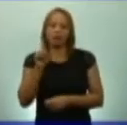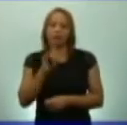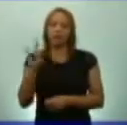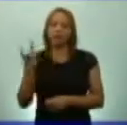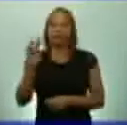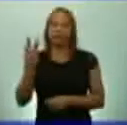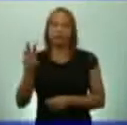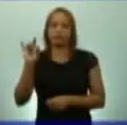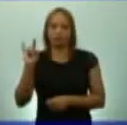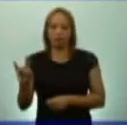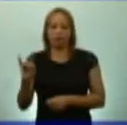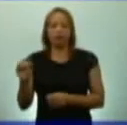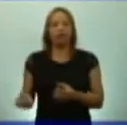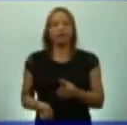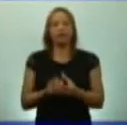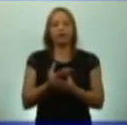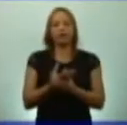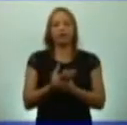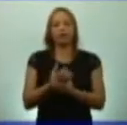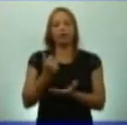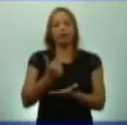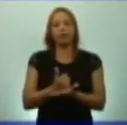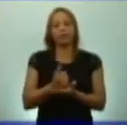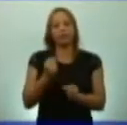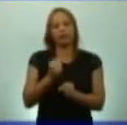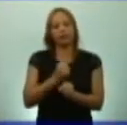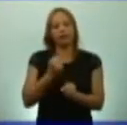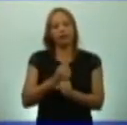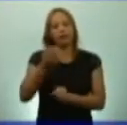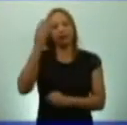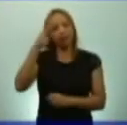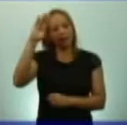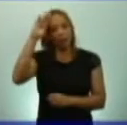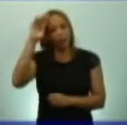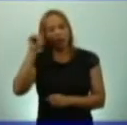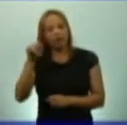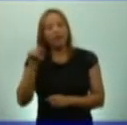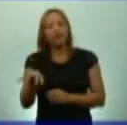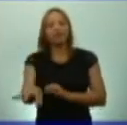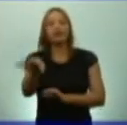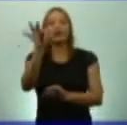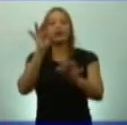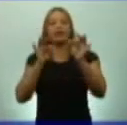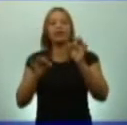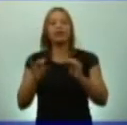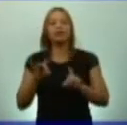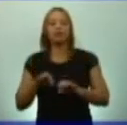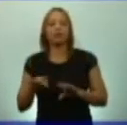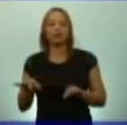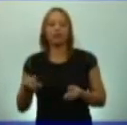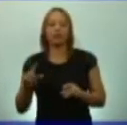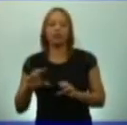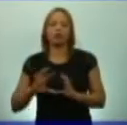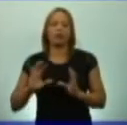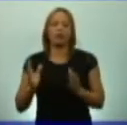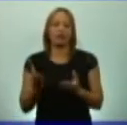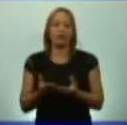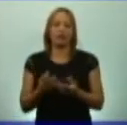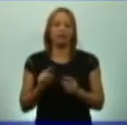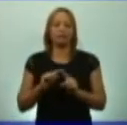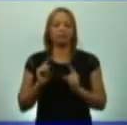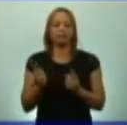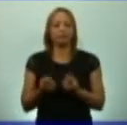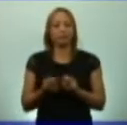1939, cuando se creó la Central de Trabajadores de Cuba, fue elegido su secretario general y